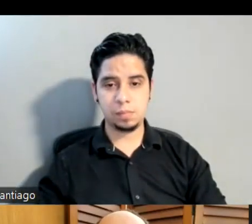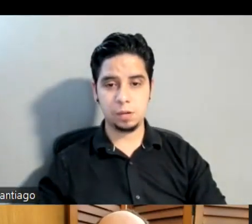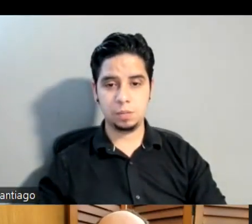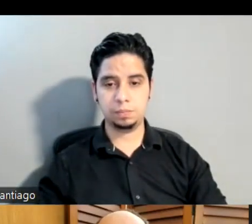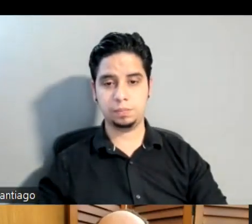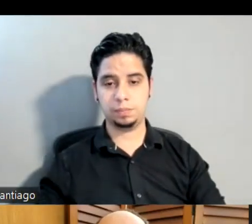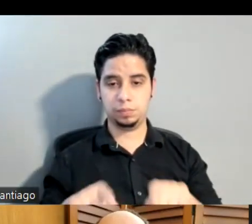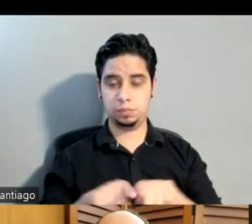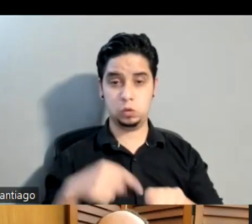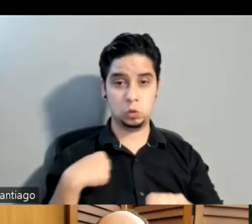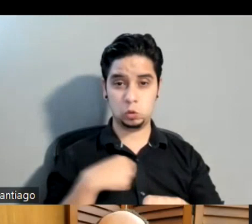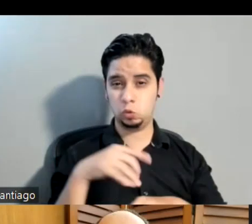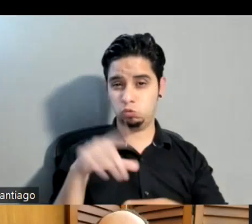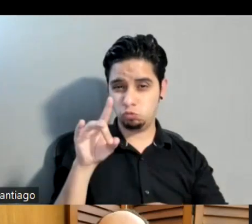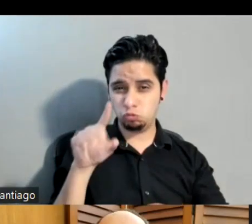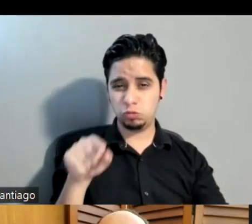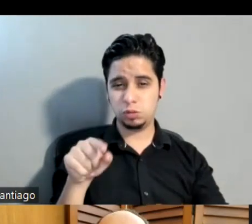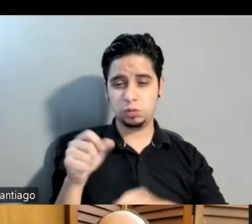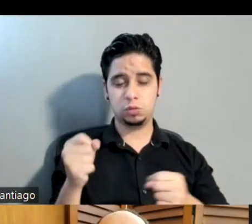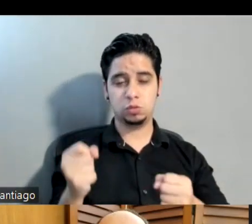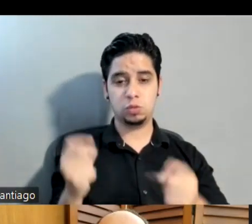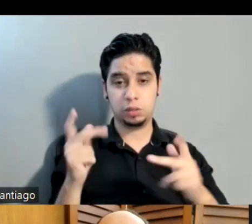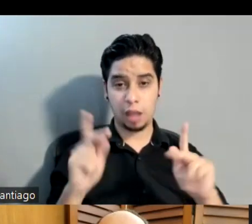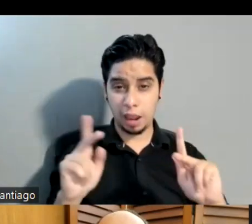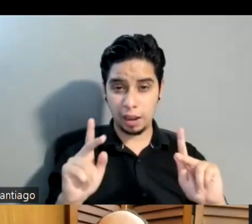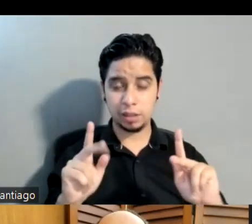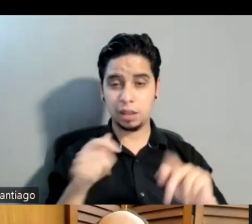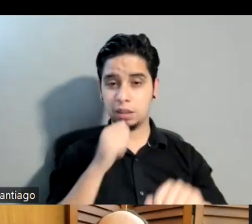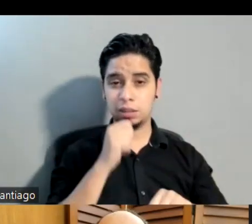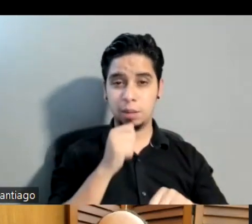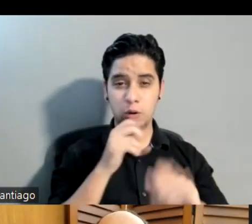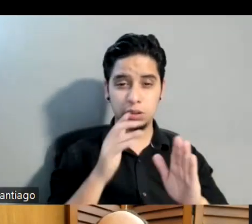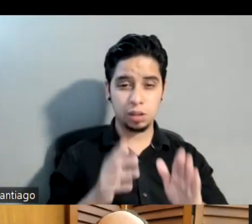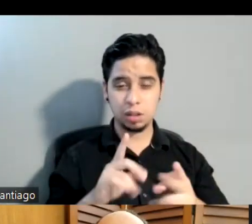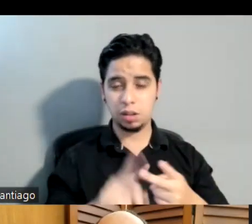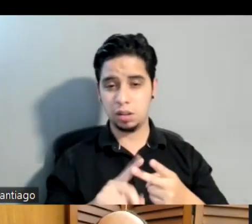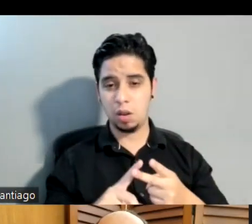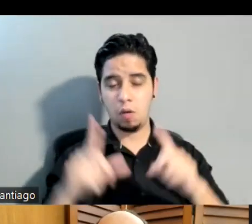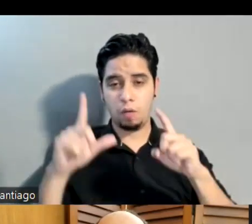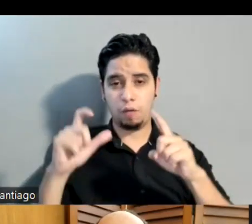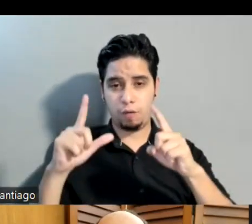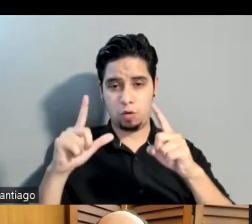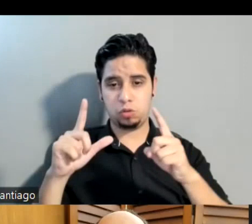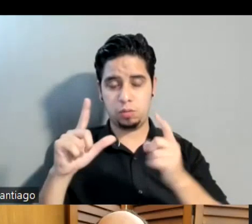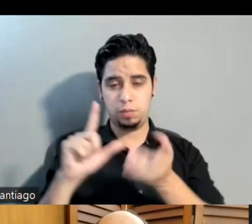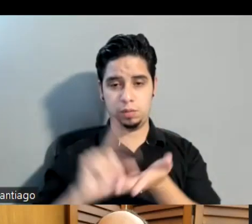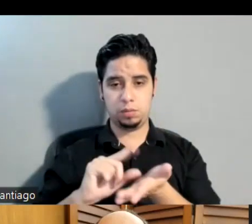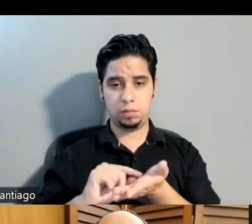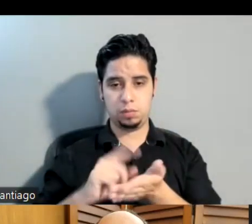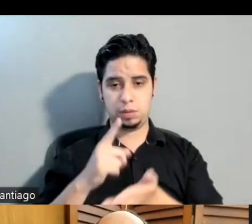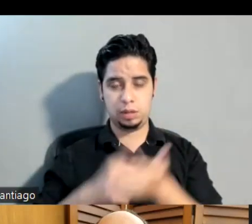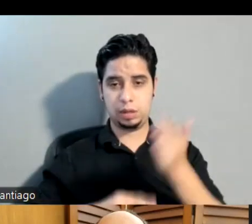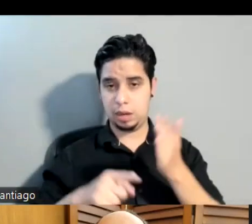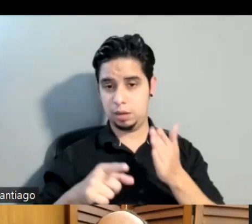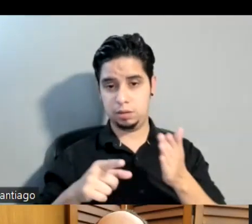encontramos unas noticias de la cantidad de reporteros y fotoperiodistas que quedan marcados por las